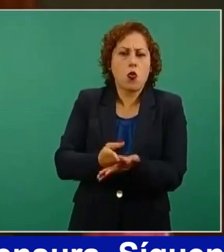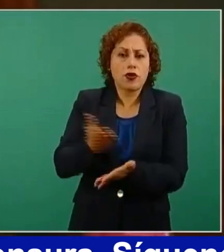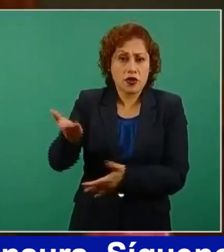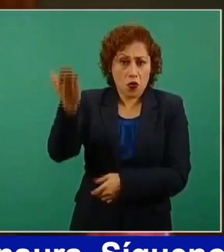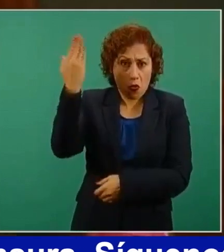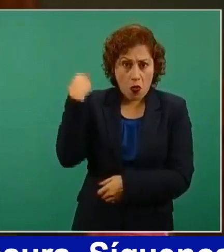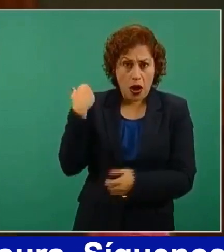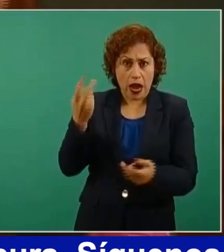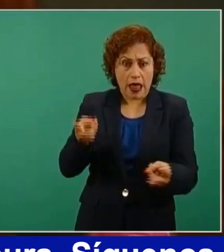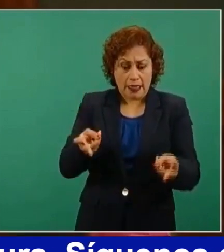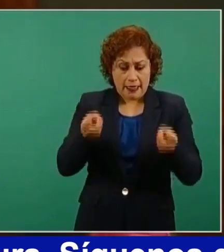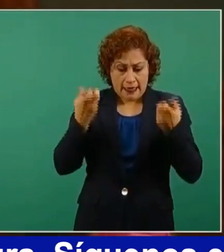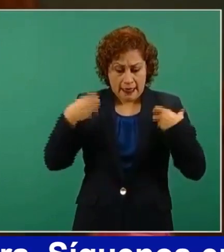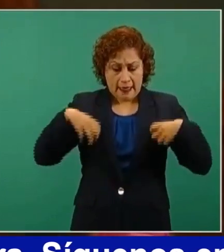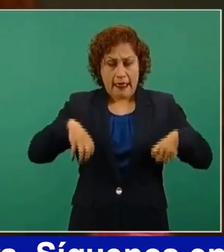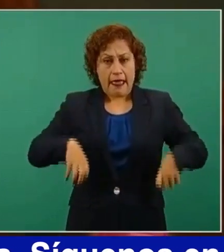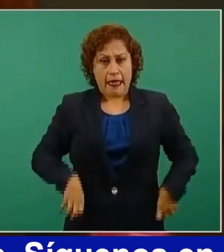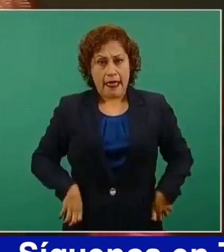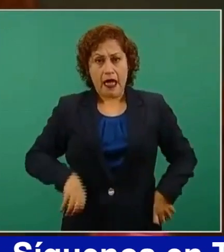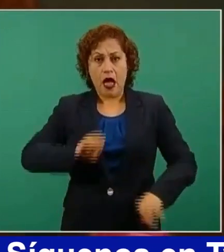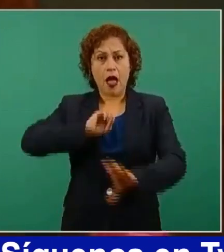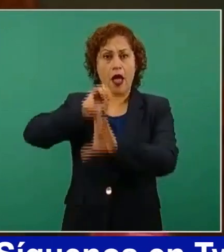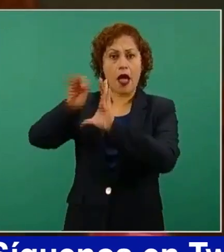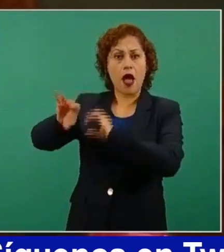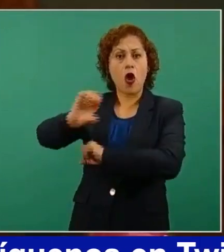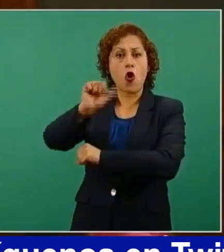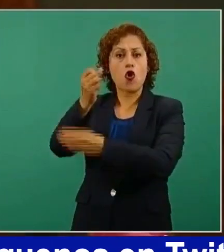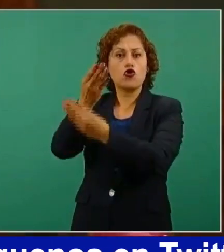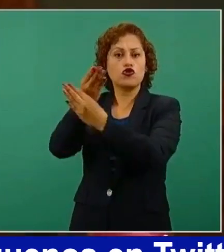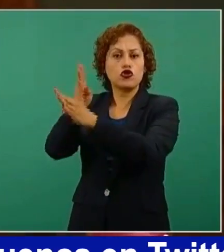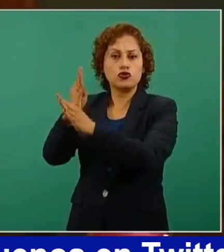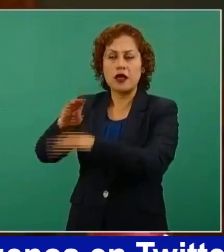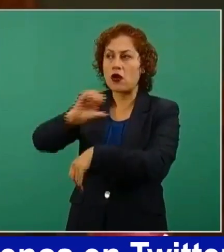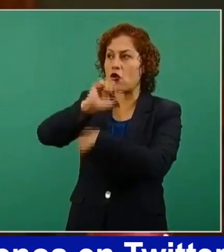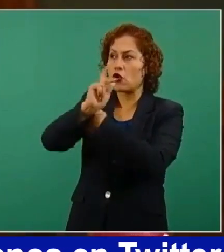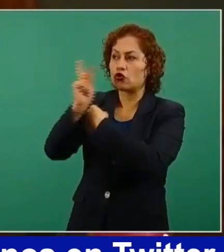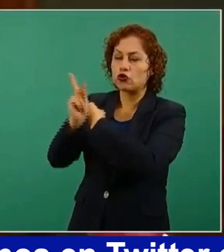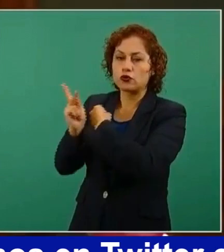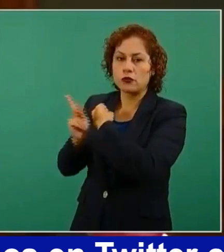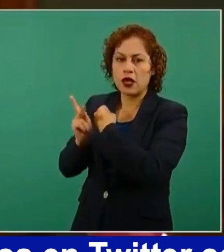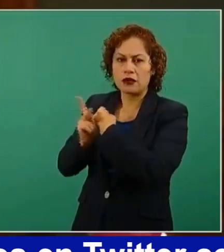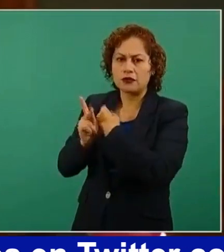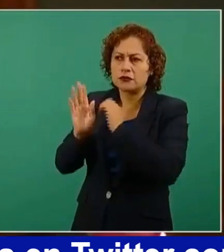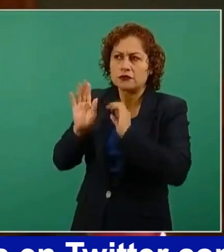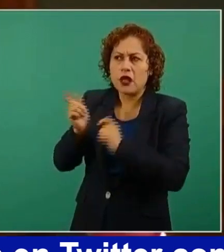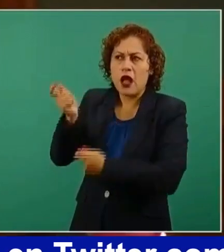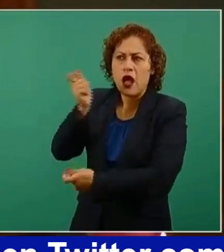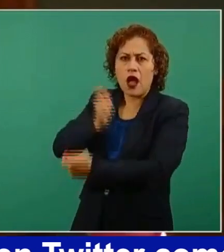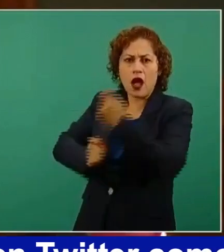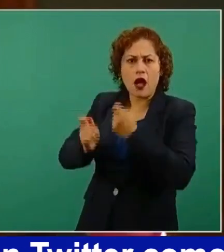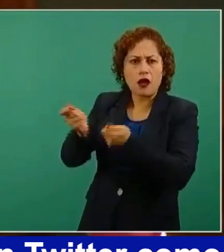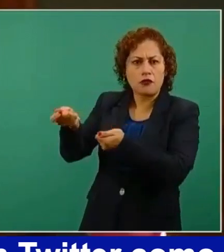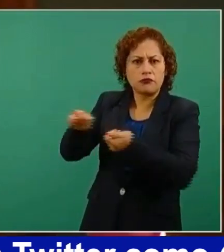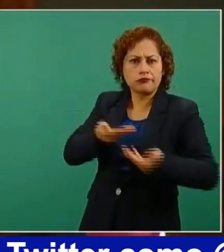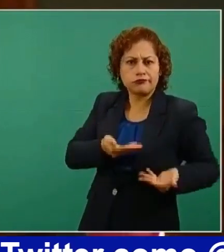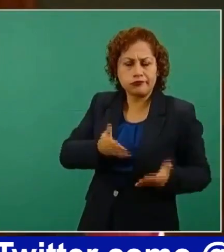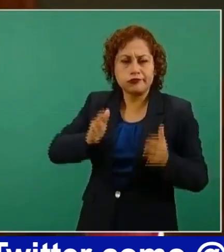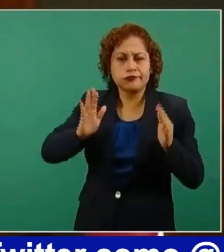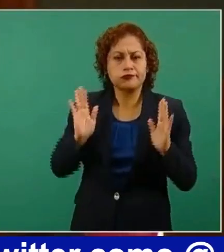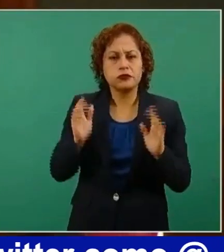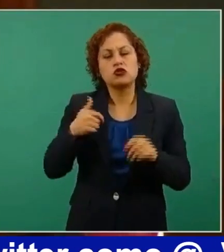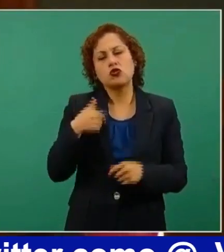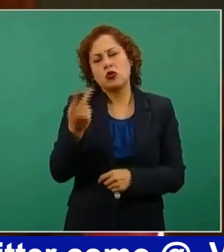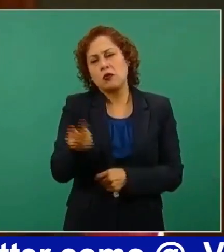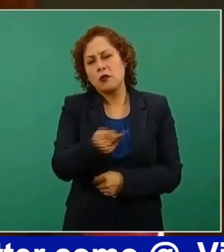en Andorra, o los que están en países de paraísos fiscales, presidente. ¿Qué le falta a la justicia